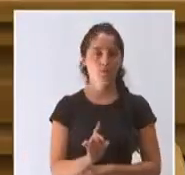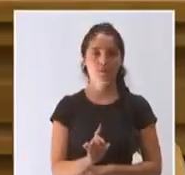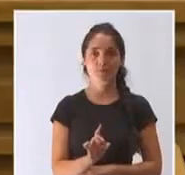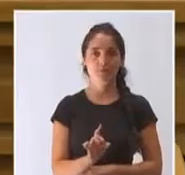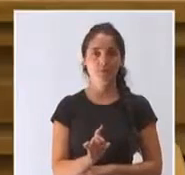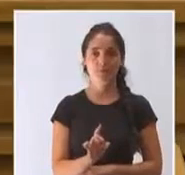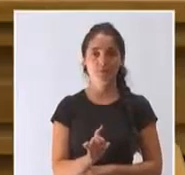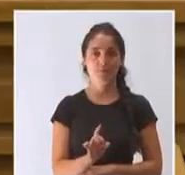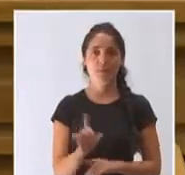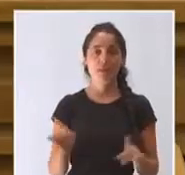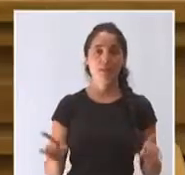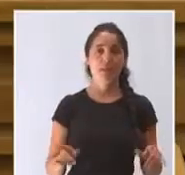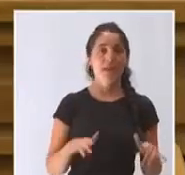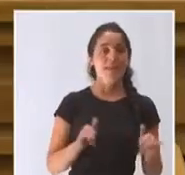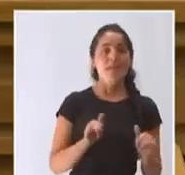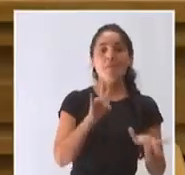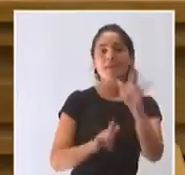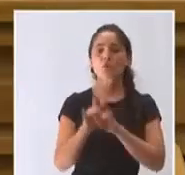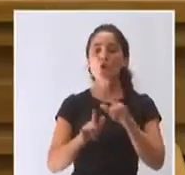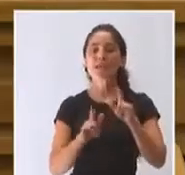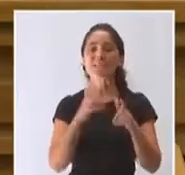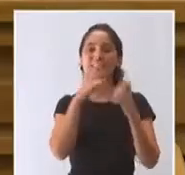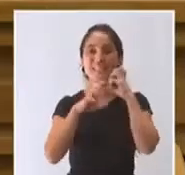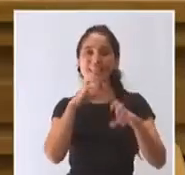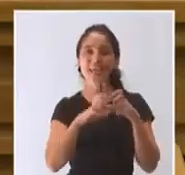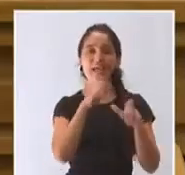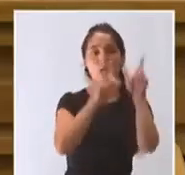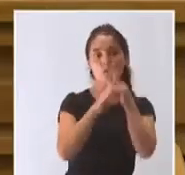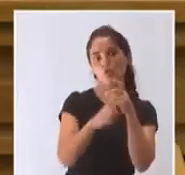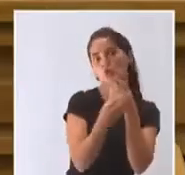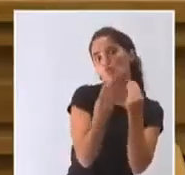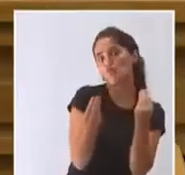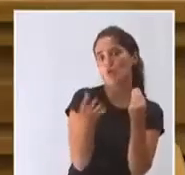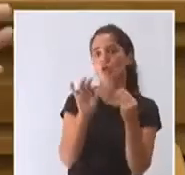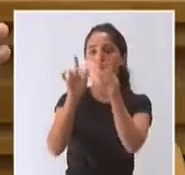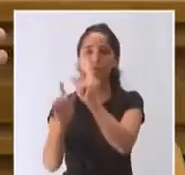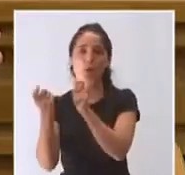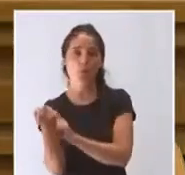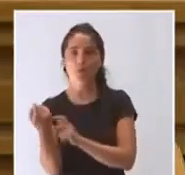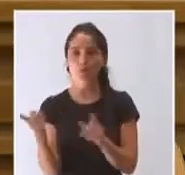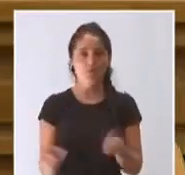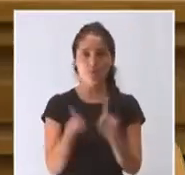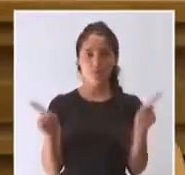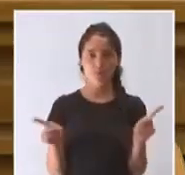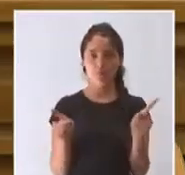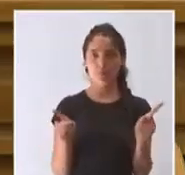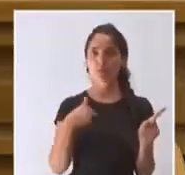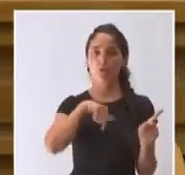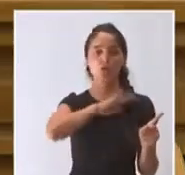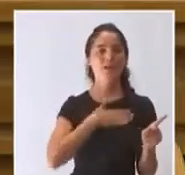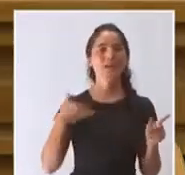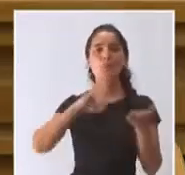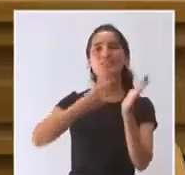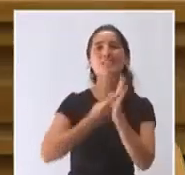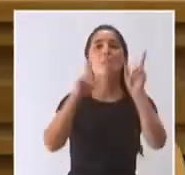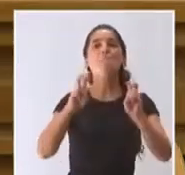se quejan de tener población ni para los que tenemos menos no no son de tono sistema sistema válido para todos